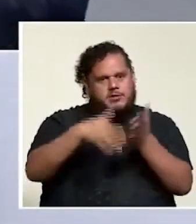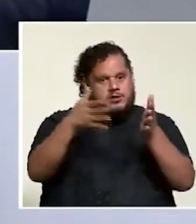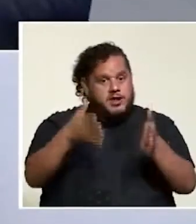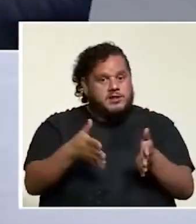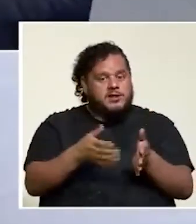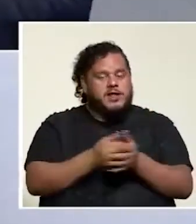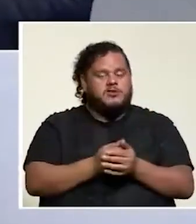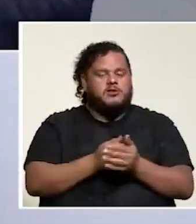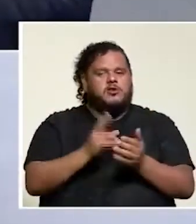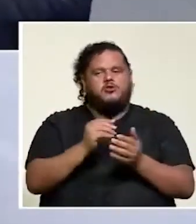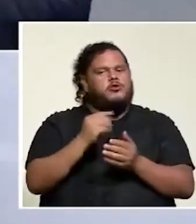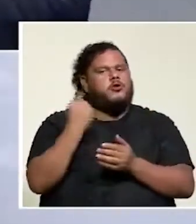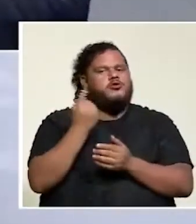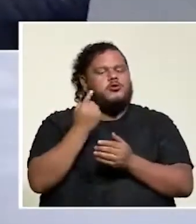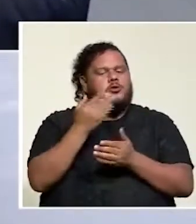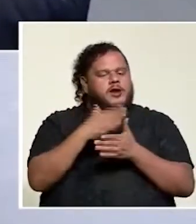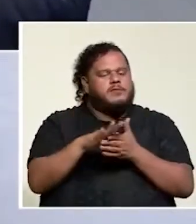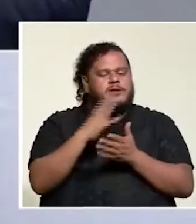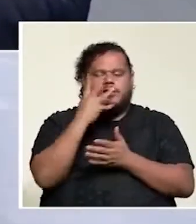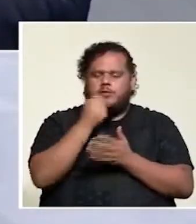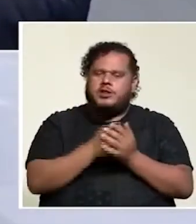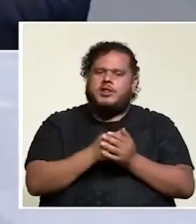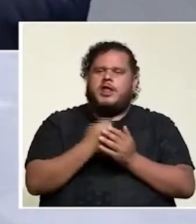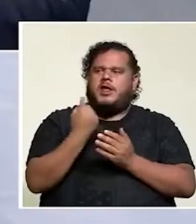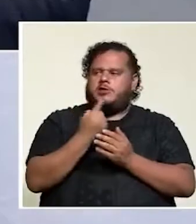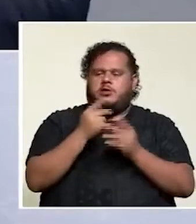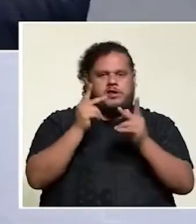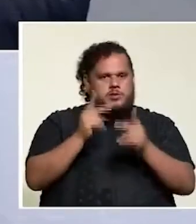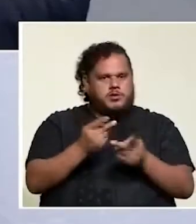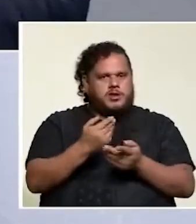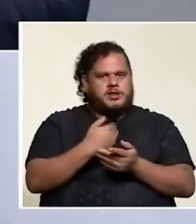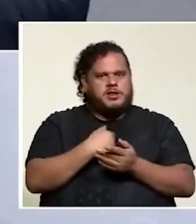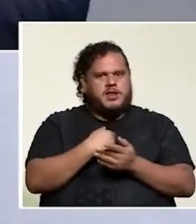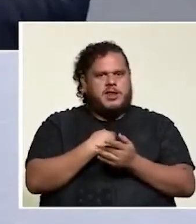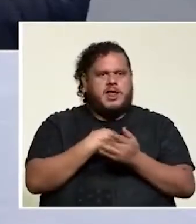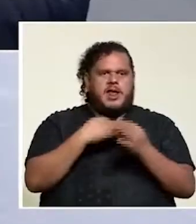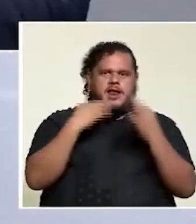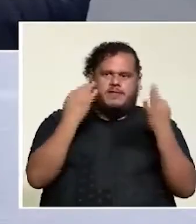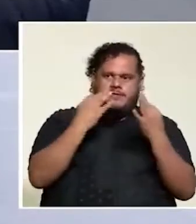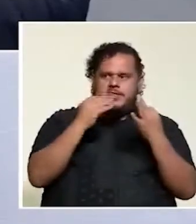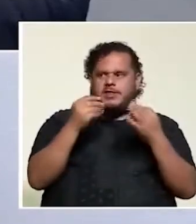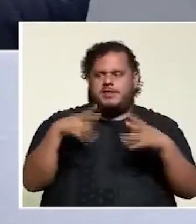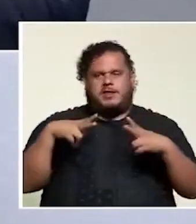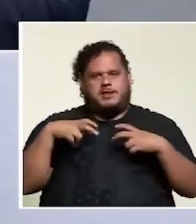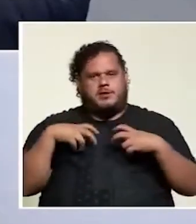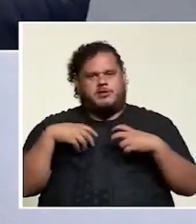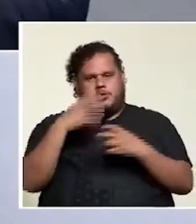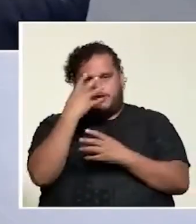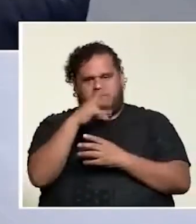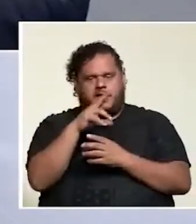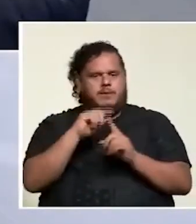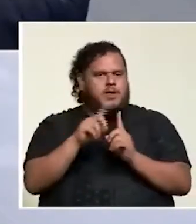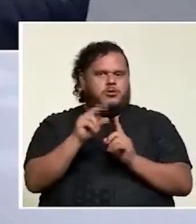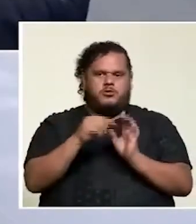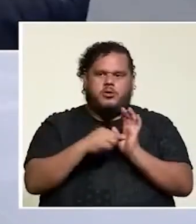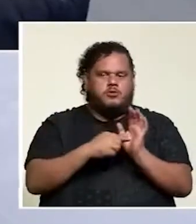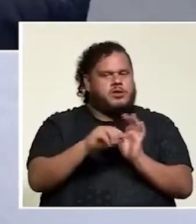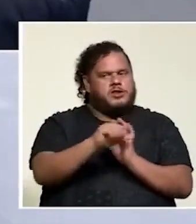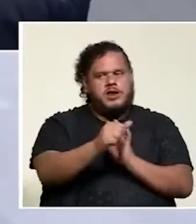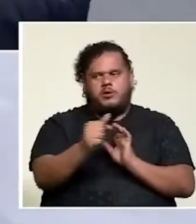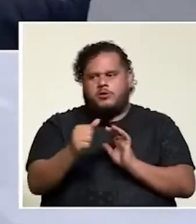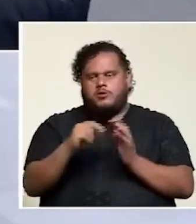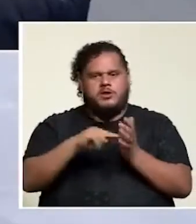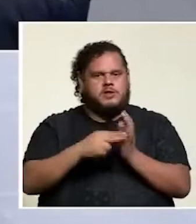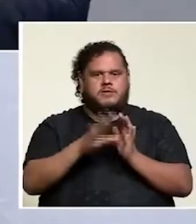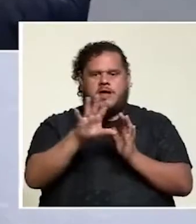partes bonitas, por decirlo así. Es como la gente que solamente tiene las fiestas y las vacaciones y demás en Facebook y no demuestra todo lo demás que significa